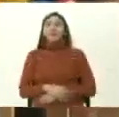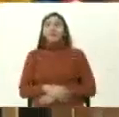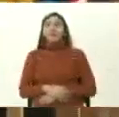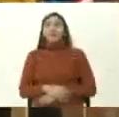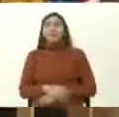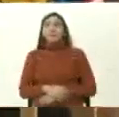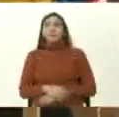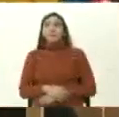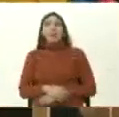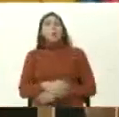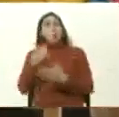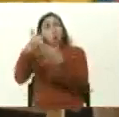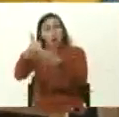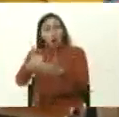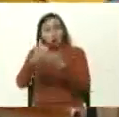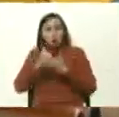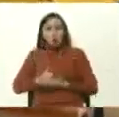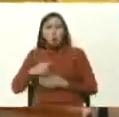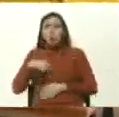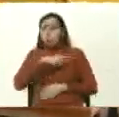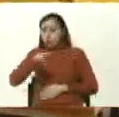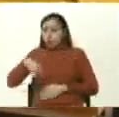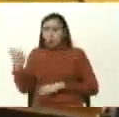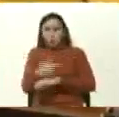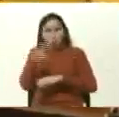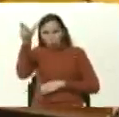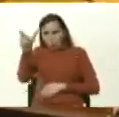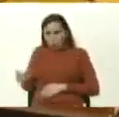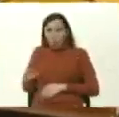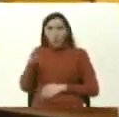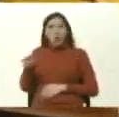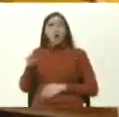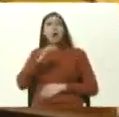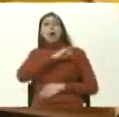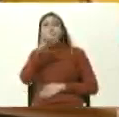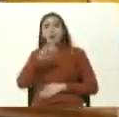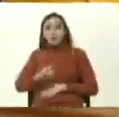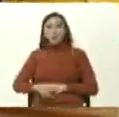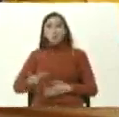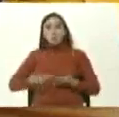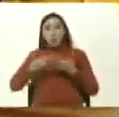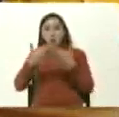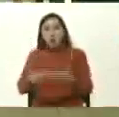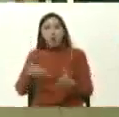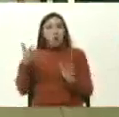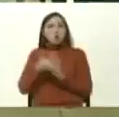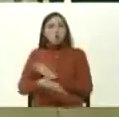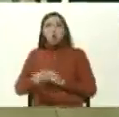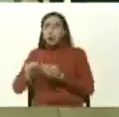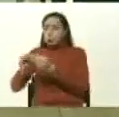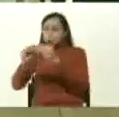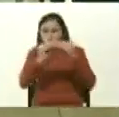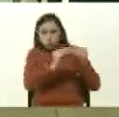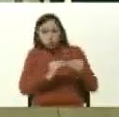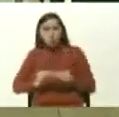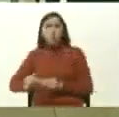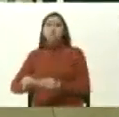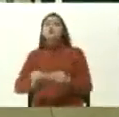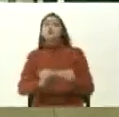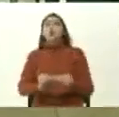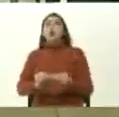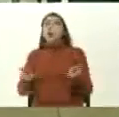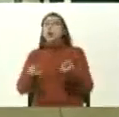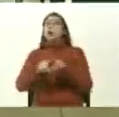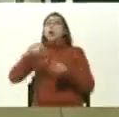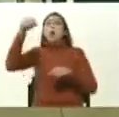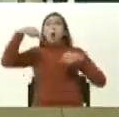Gracias por haber ayudado a nuestro gobernador, Omar Prieto, por habernos dado este diluvio de amor. Yo no le digo gotica de